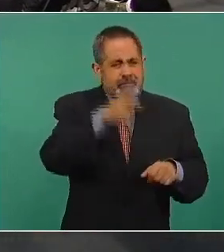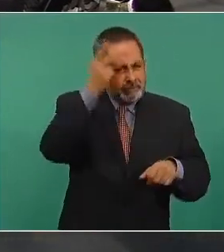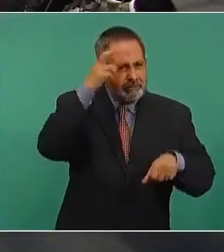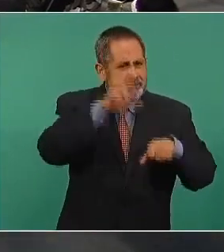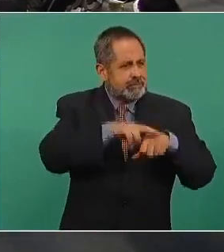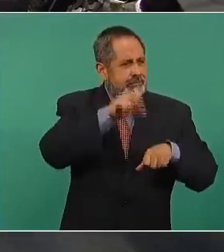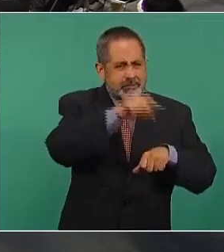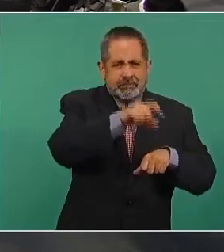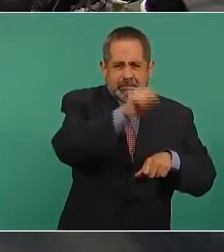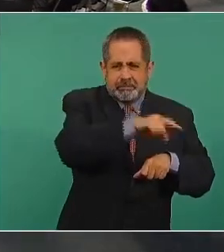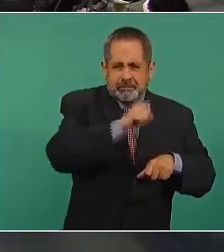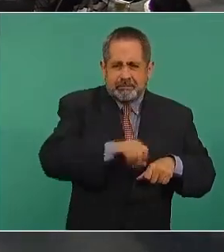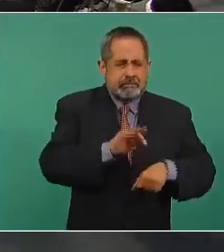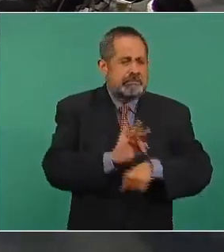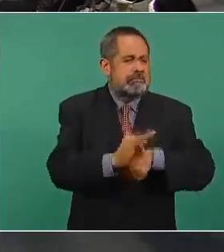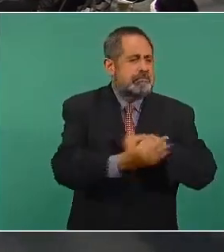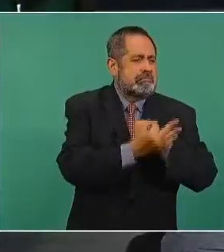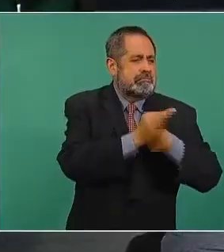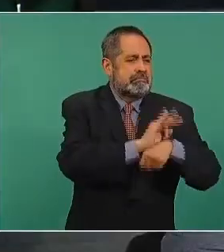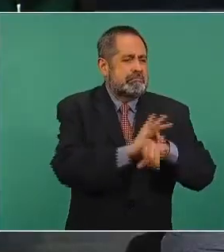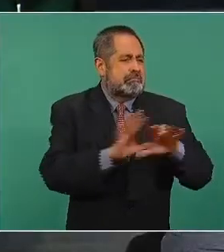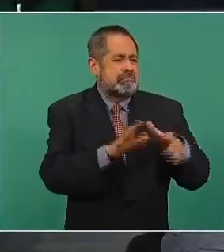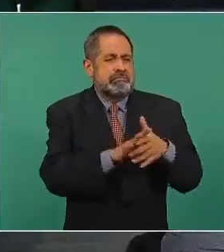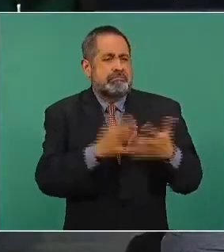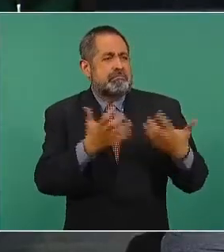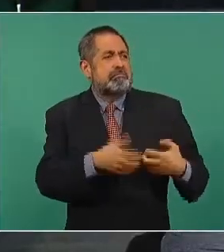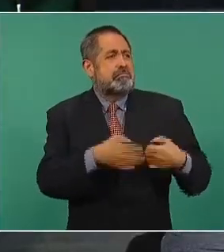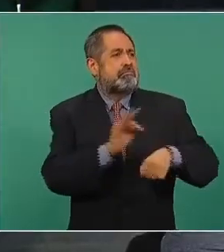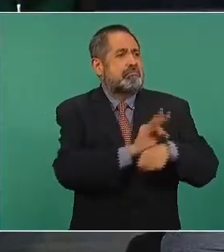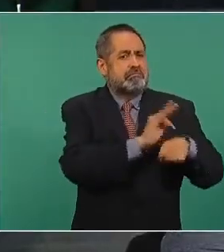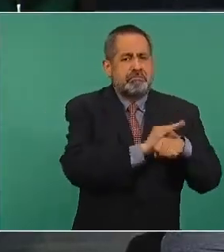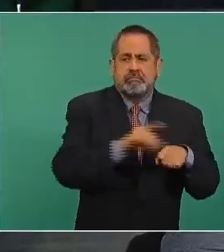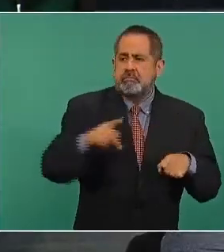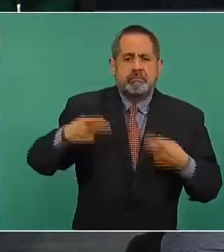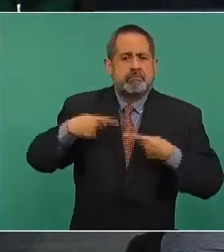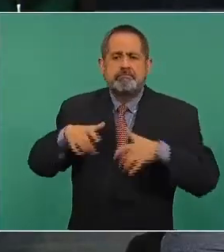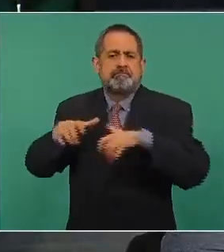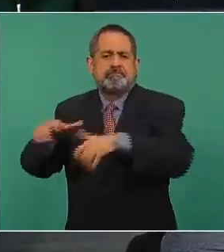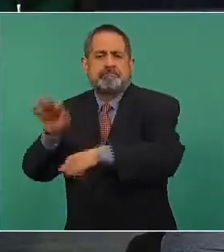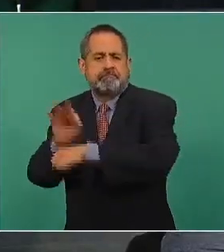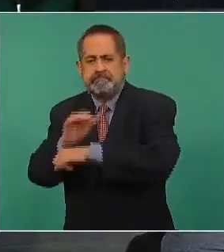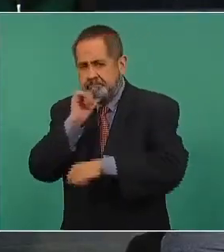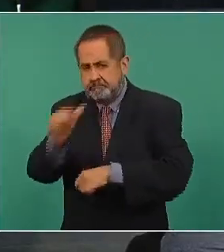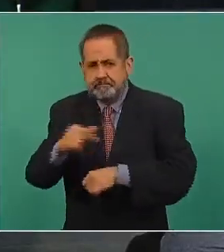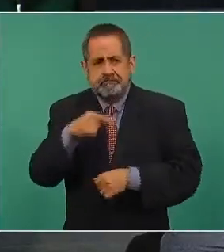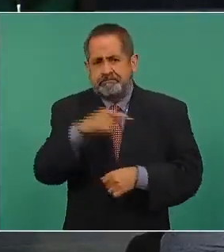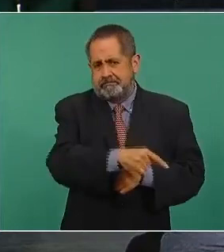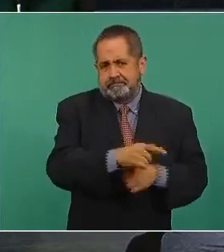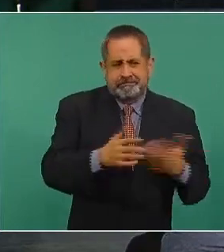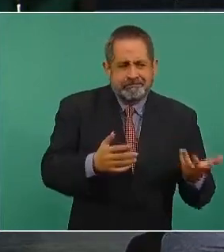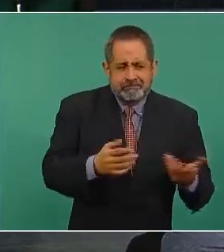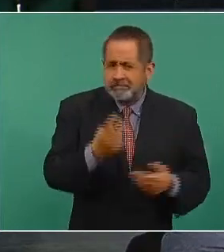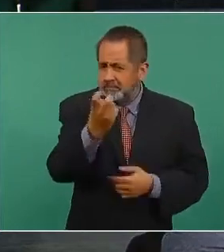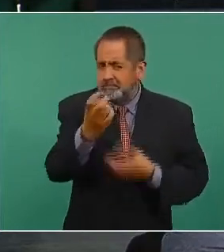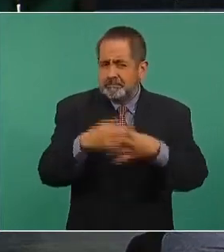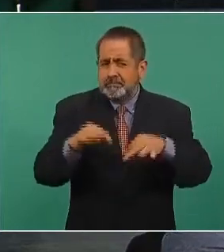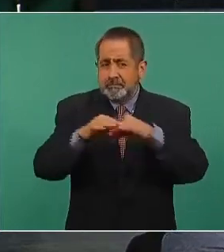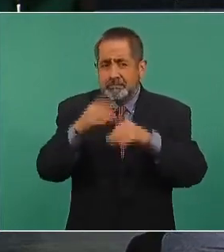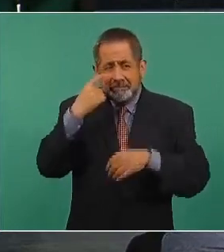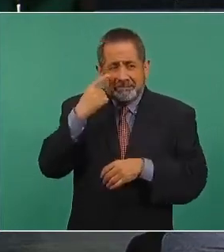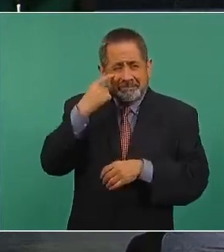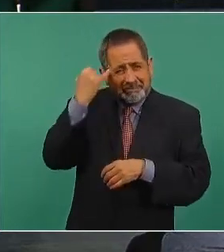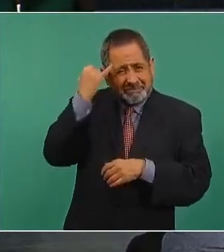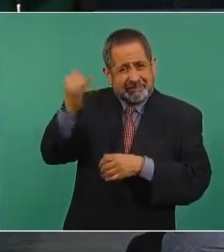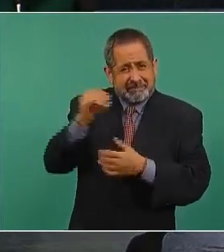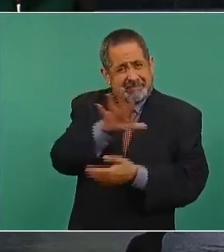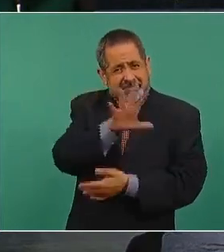pues se dedicaban a proteger más a las empresas que a los trabajadores. Y es muy importante, presidente, porque estamos hablando de